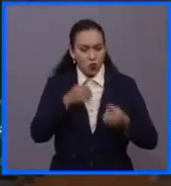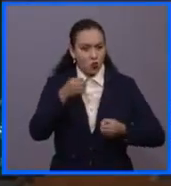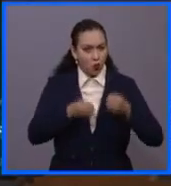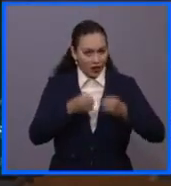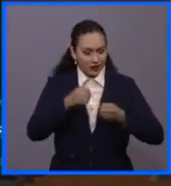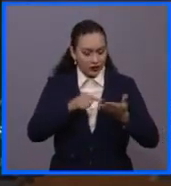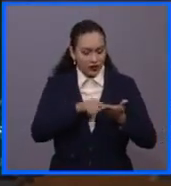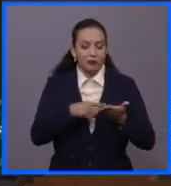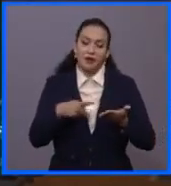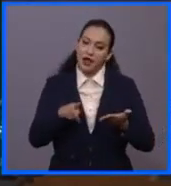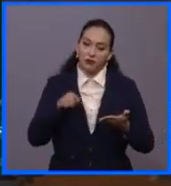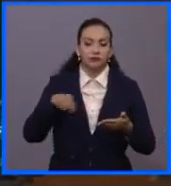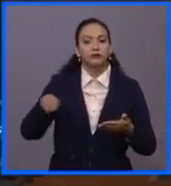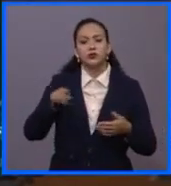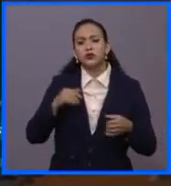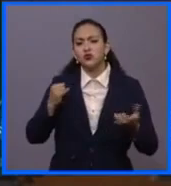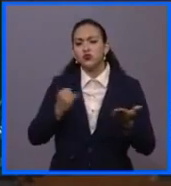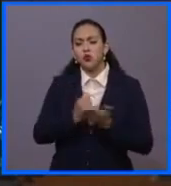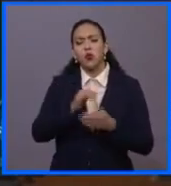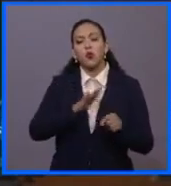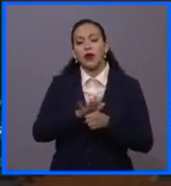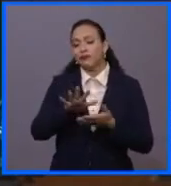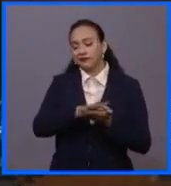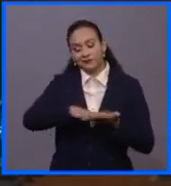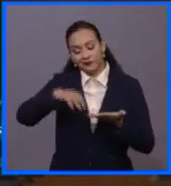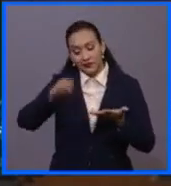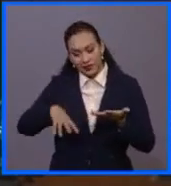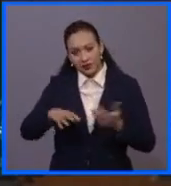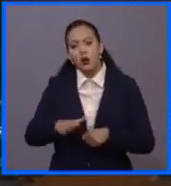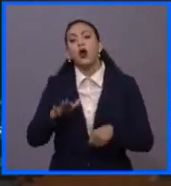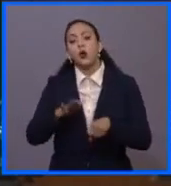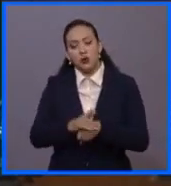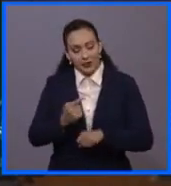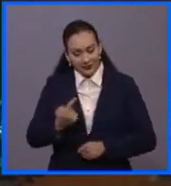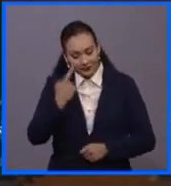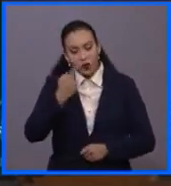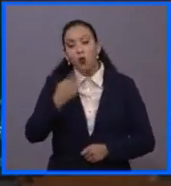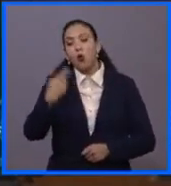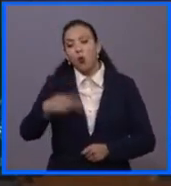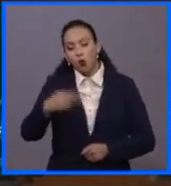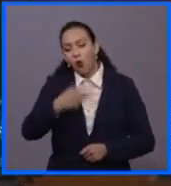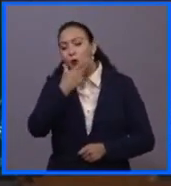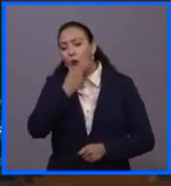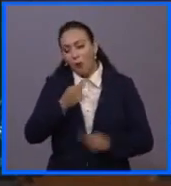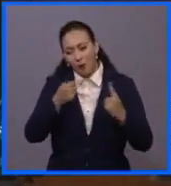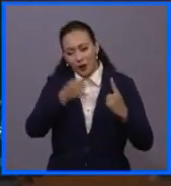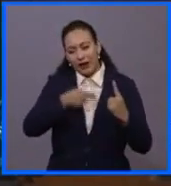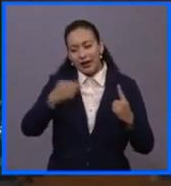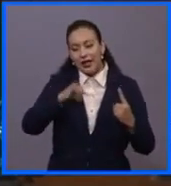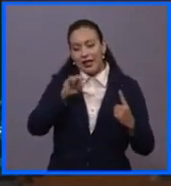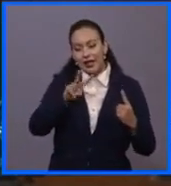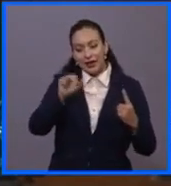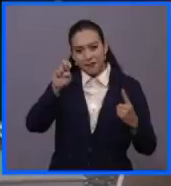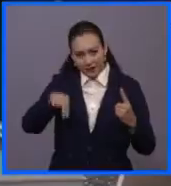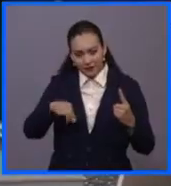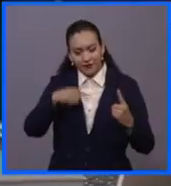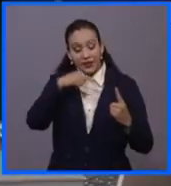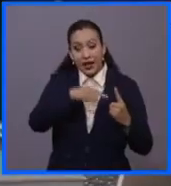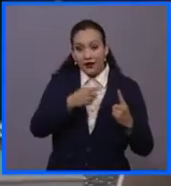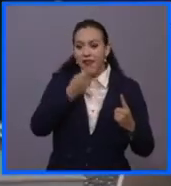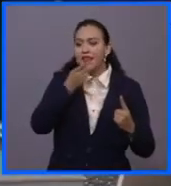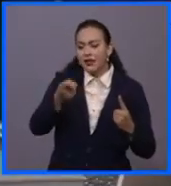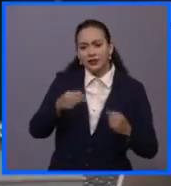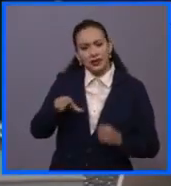juicio de inconformidad en materia electoral promovido por Iván Bravo Olivas en contra de los resultados de las